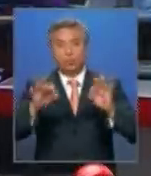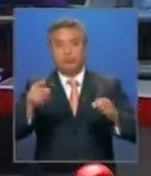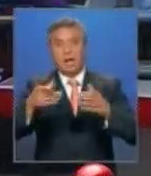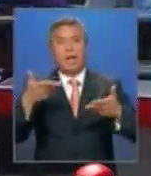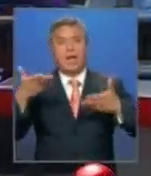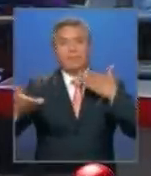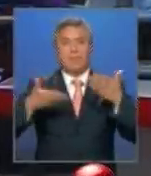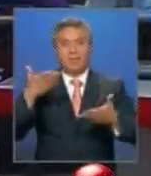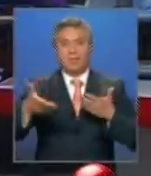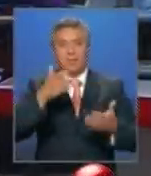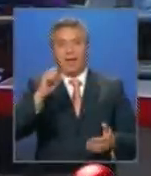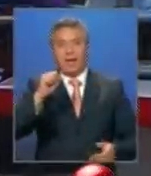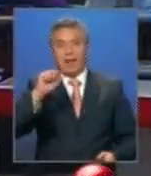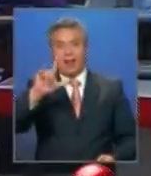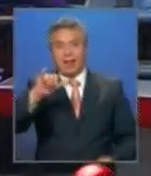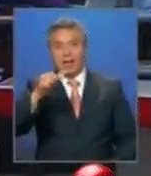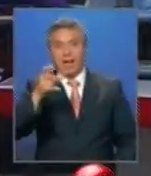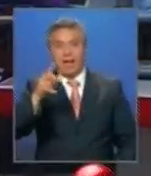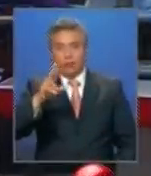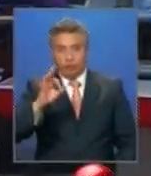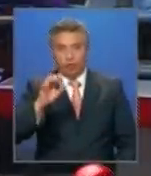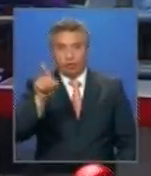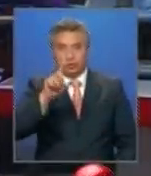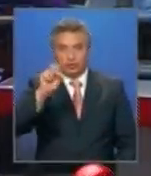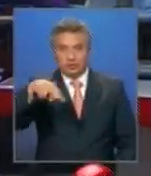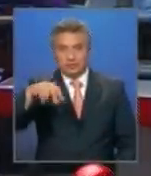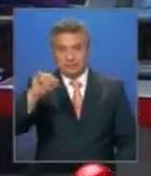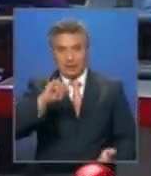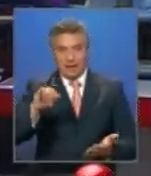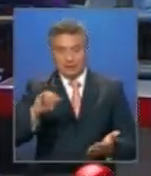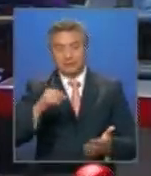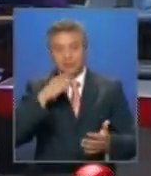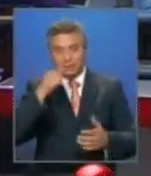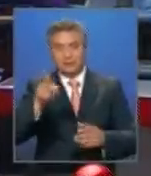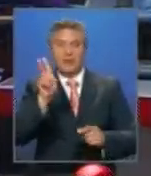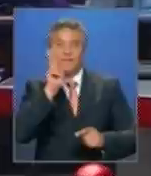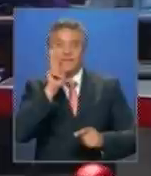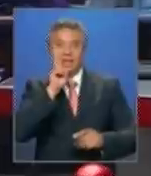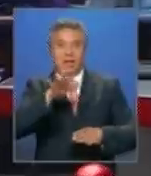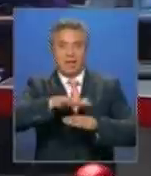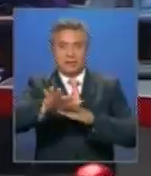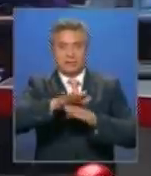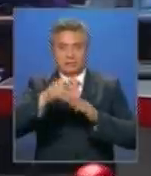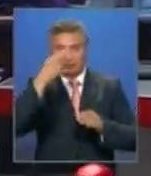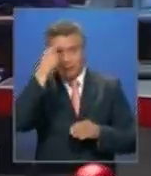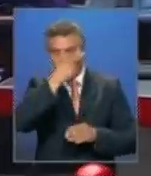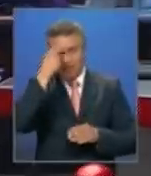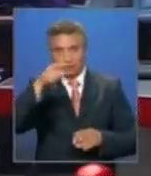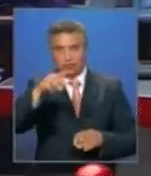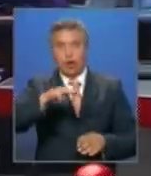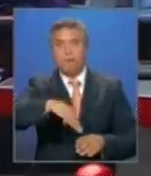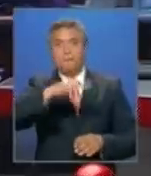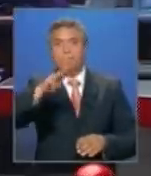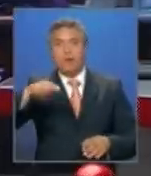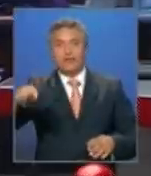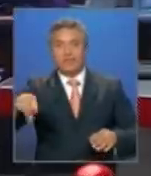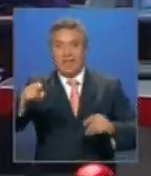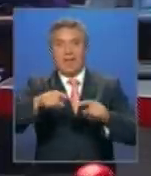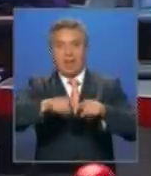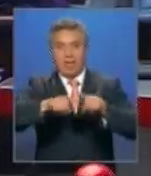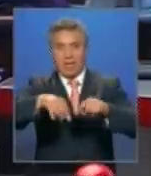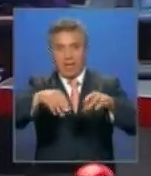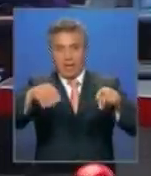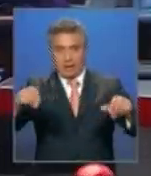Alejandro Sanz agregó una nueva presentación en nuestro país fijada para el viernes 15 de marzo en Movistar Arena. La fecha se suma también